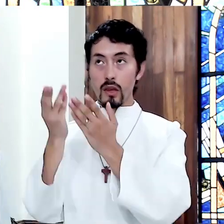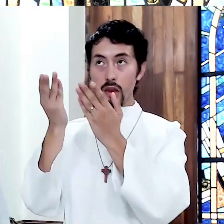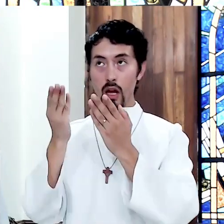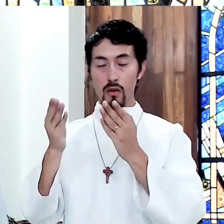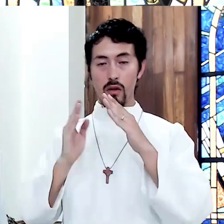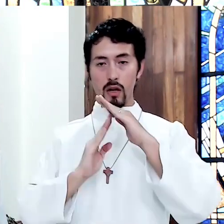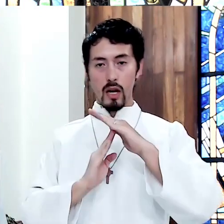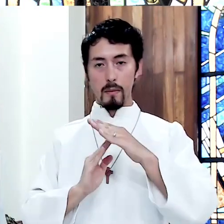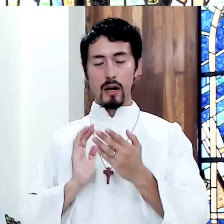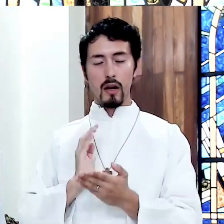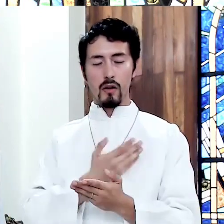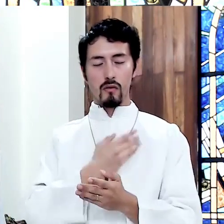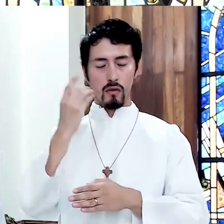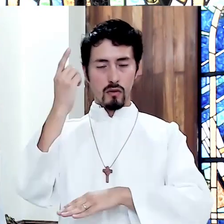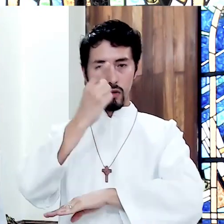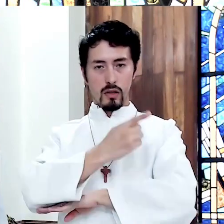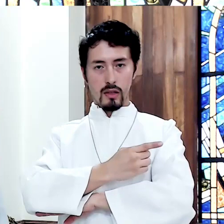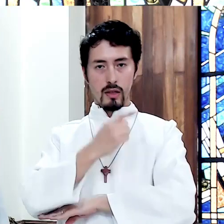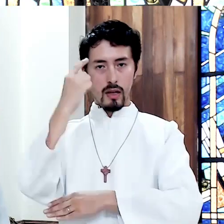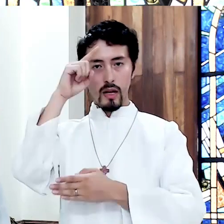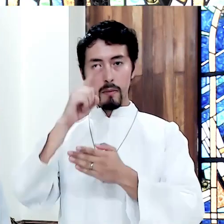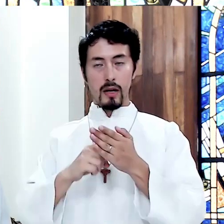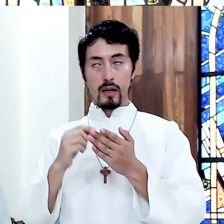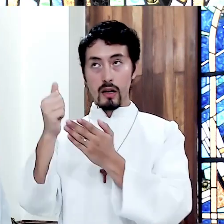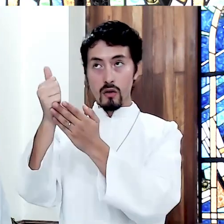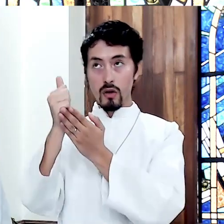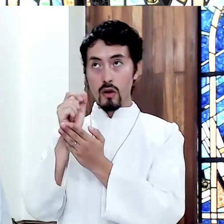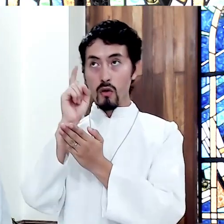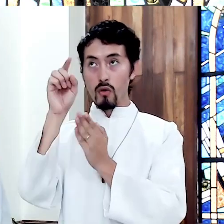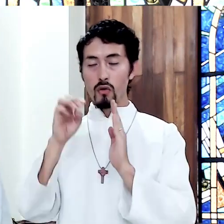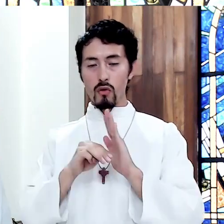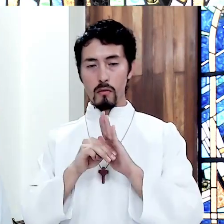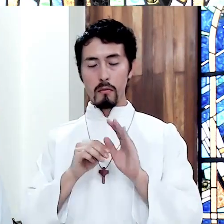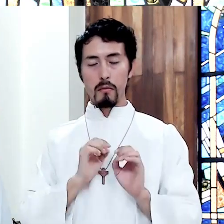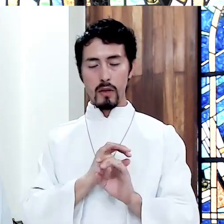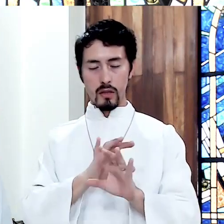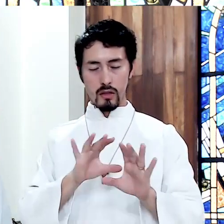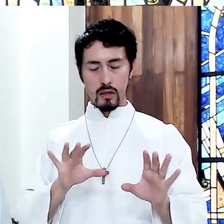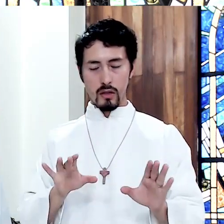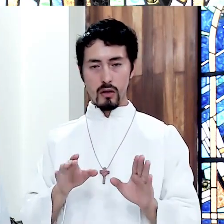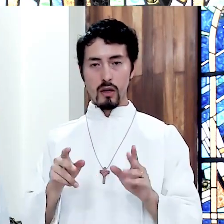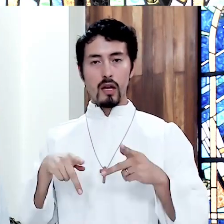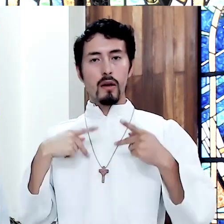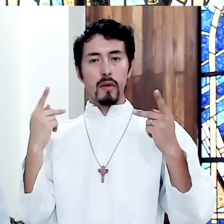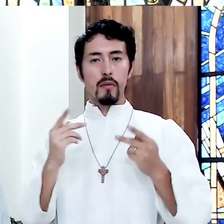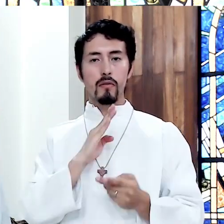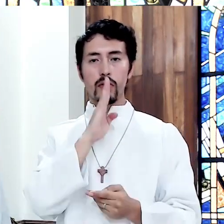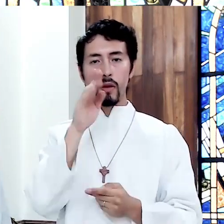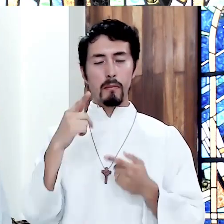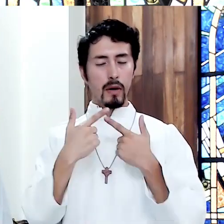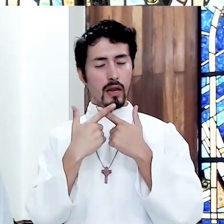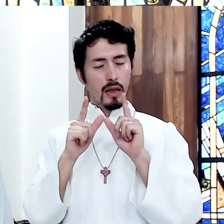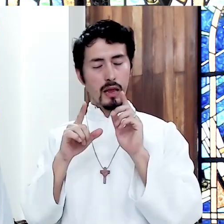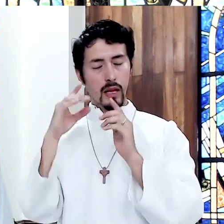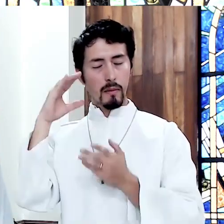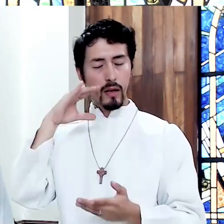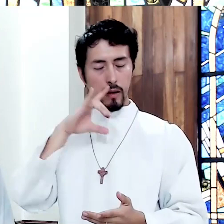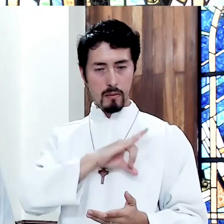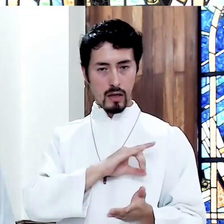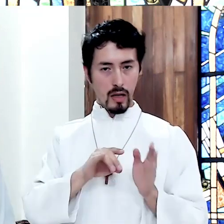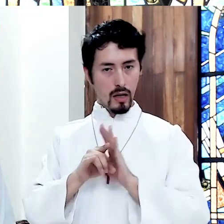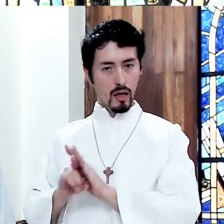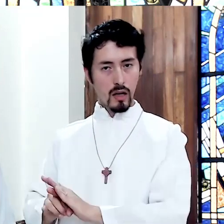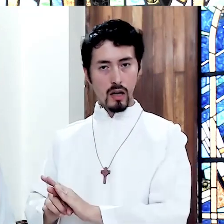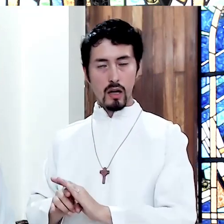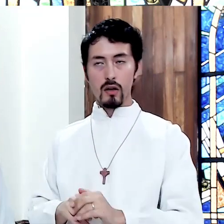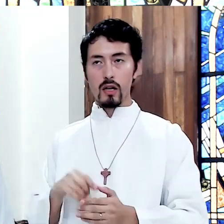de nuestros días, para que, ayudados por tu misericordia, vivamos siempre libres de pecado y protegidos de toda